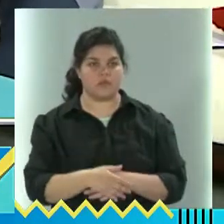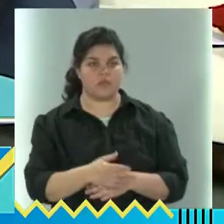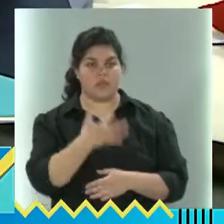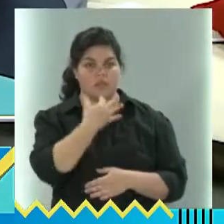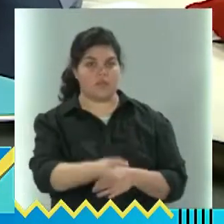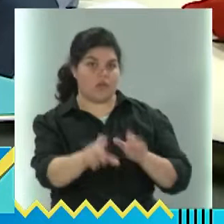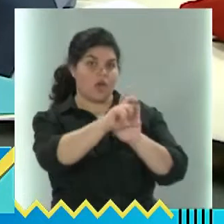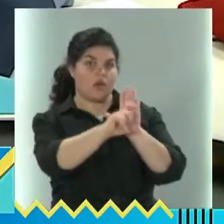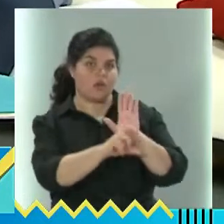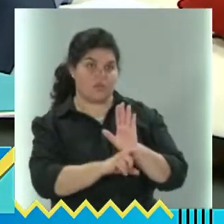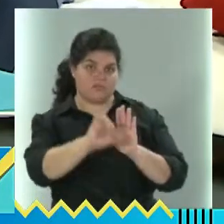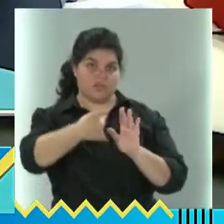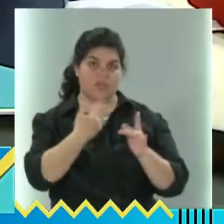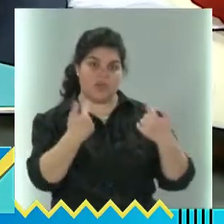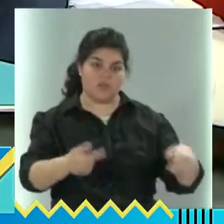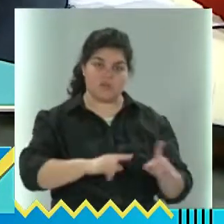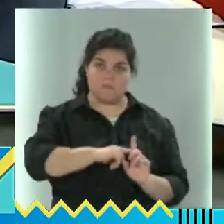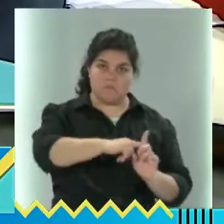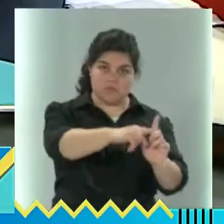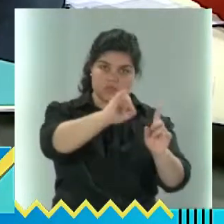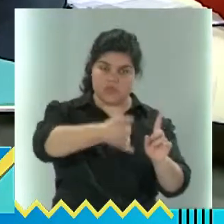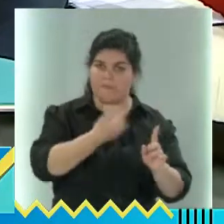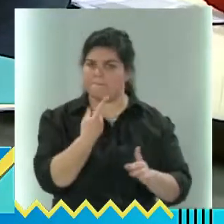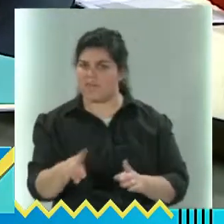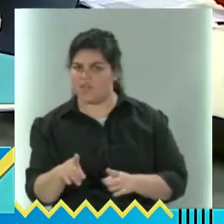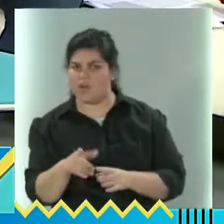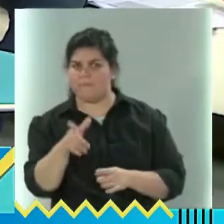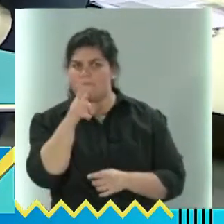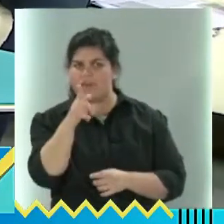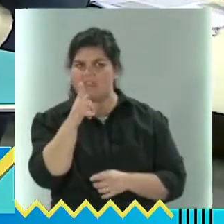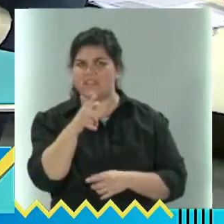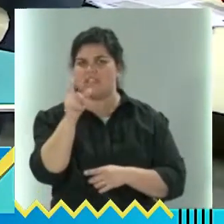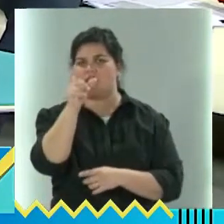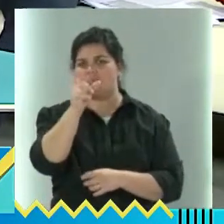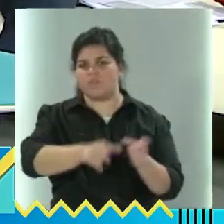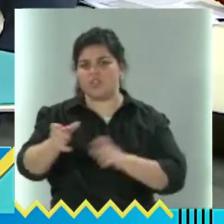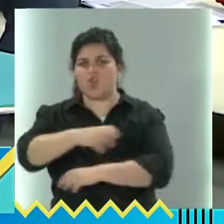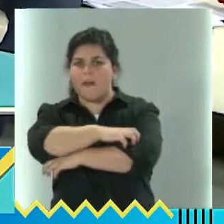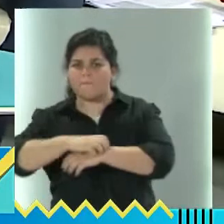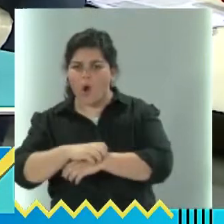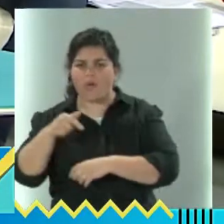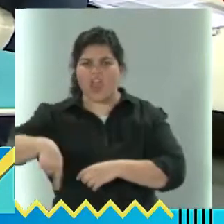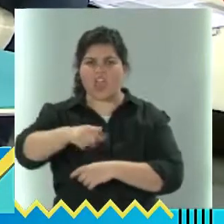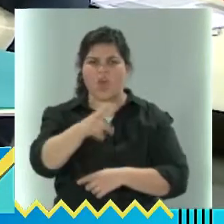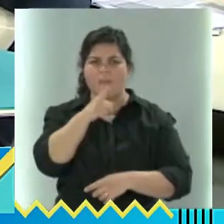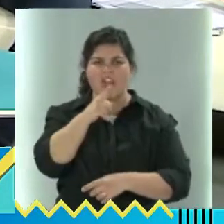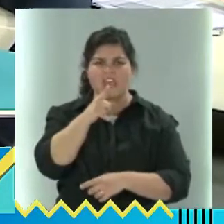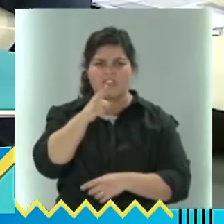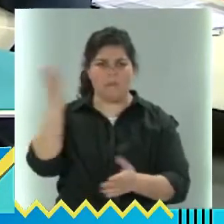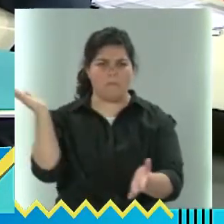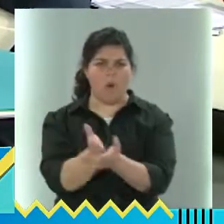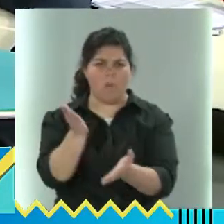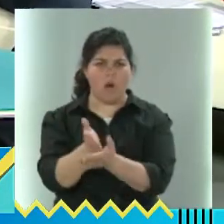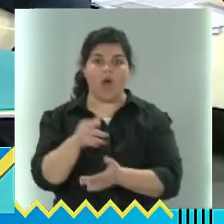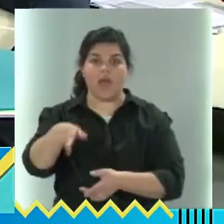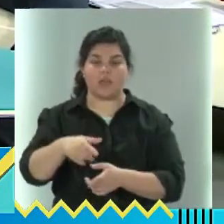que tiene aspectos positivos, pero que en general tiende a criminalizar la pobreza. La verdad que se multan mucho